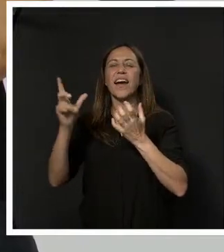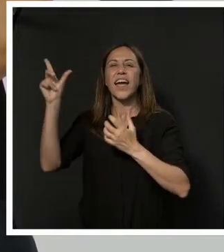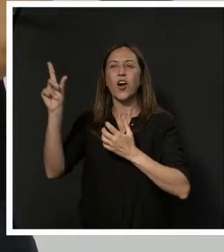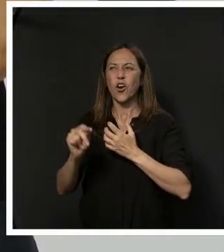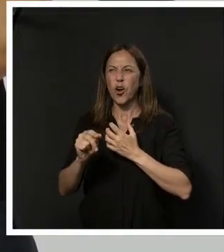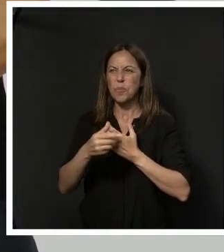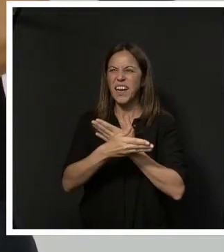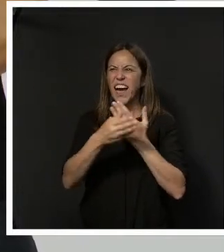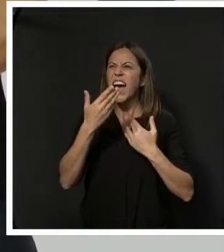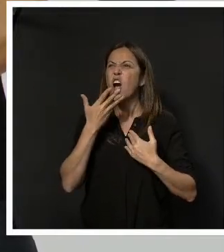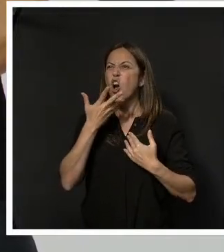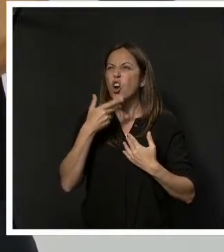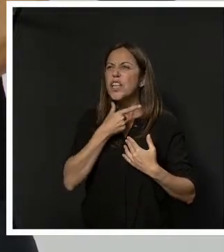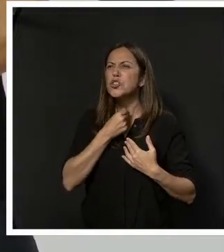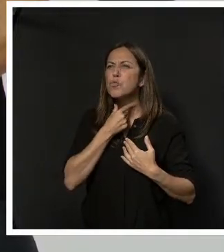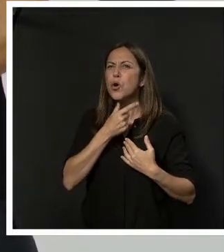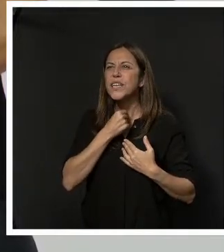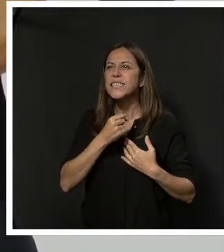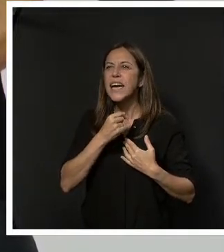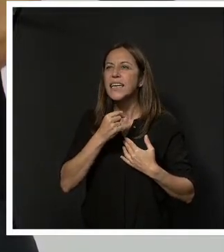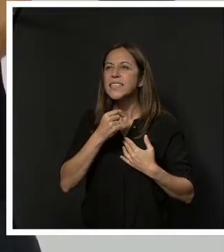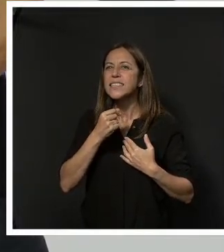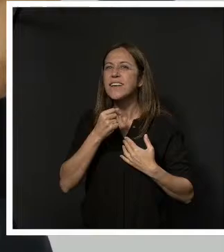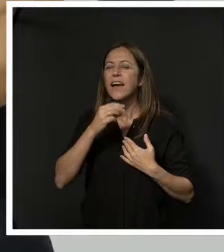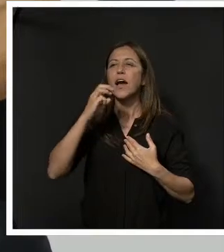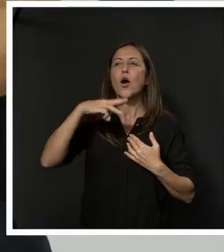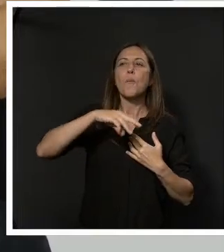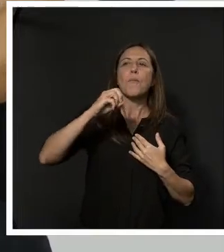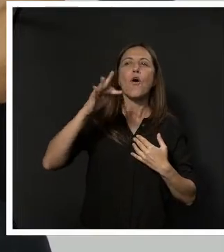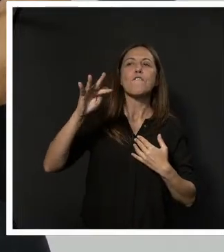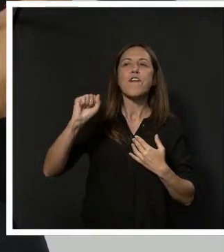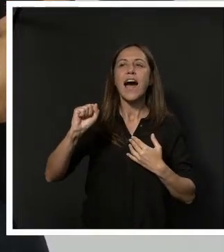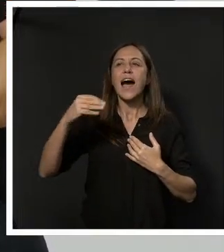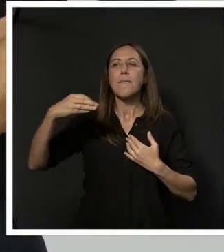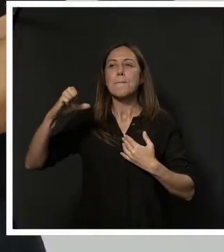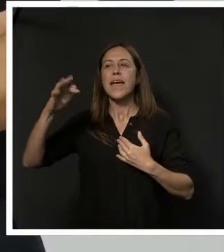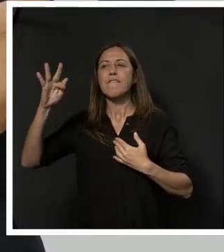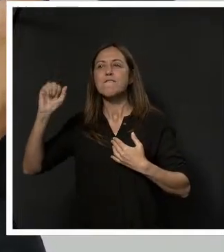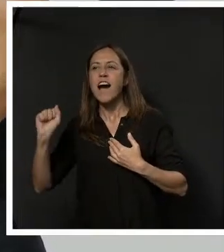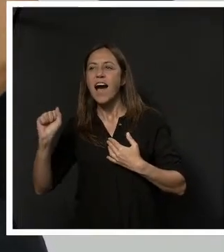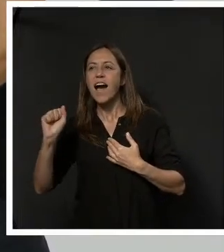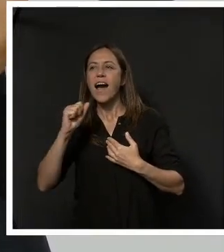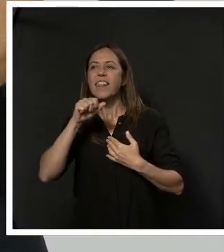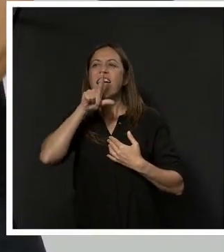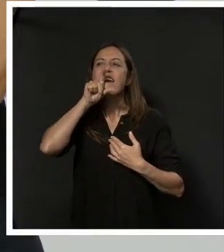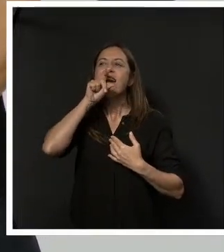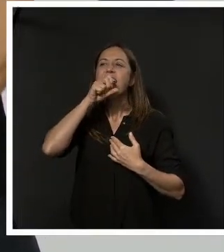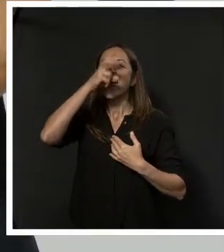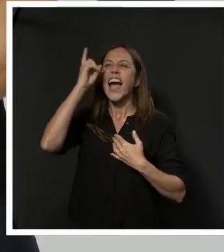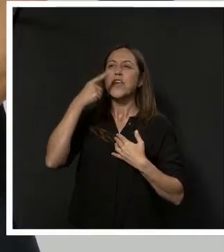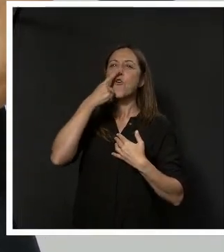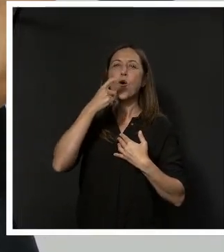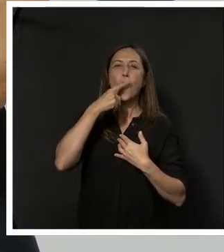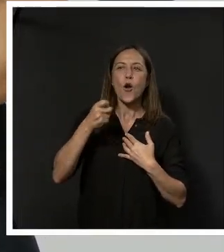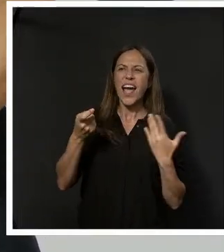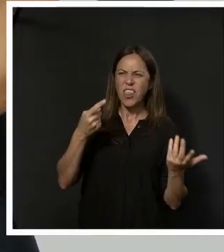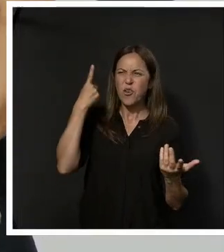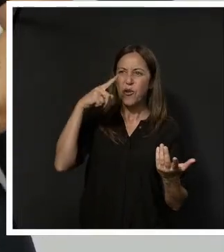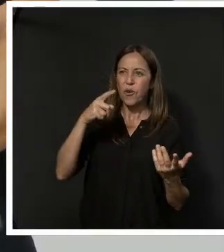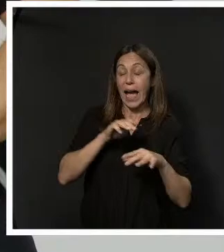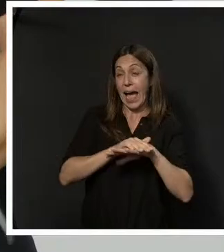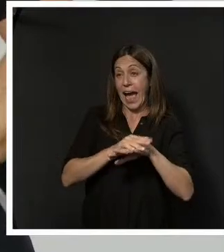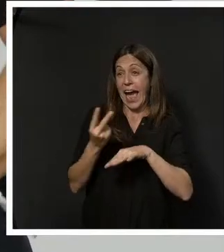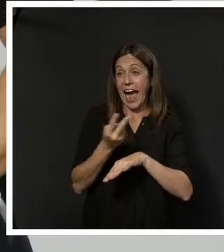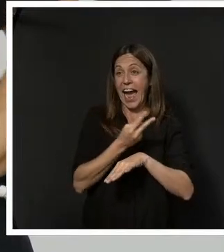efa Pues que ha hecho una cocina económica el Gallo Colorado al estilo del palenque bueno era eso eran dos amigos Víctor mosqueira